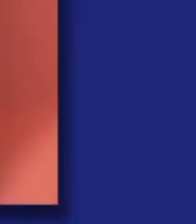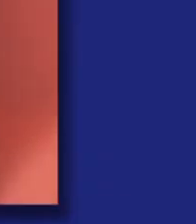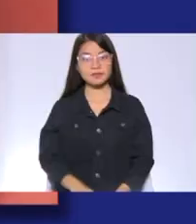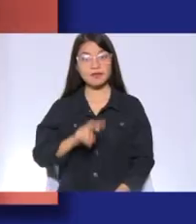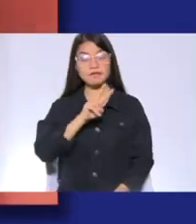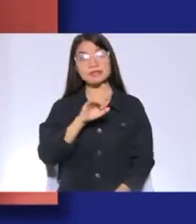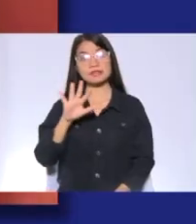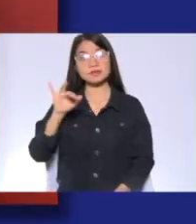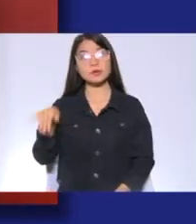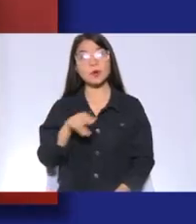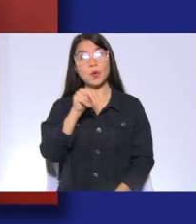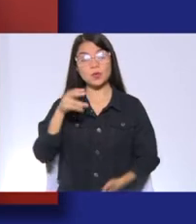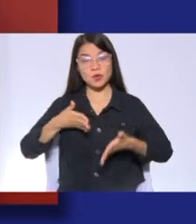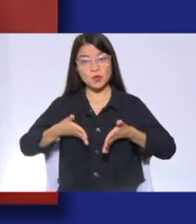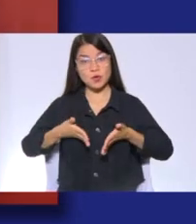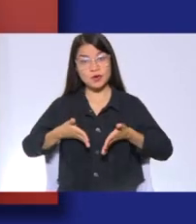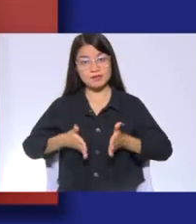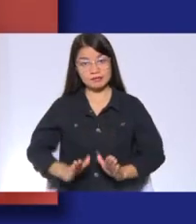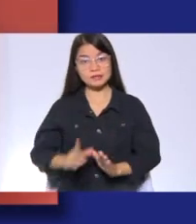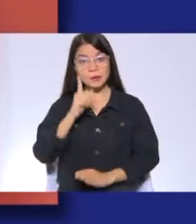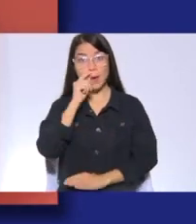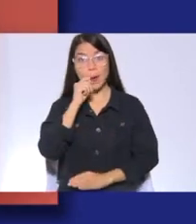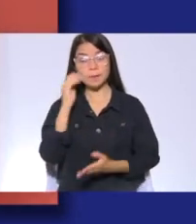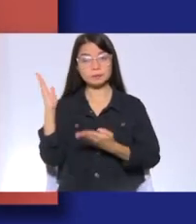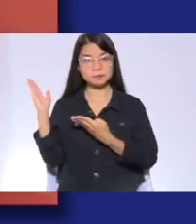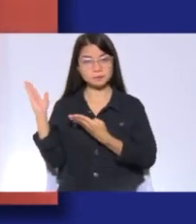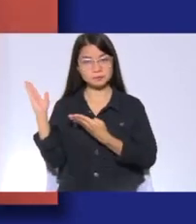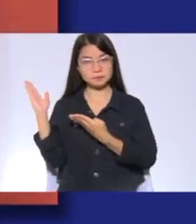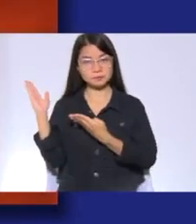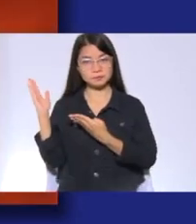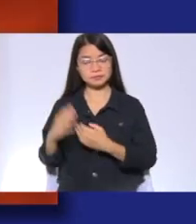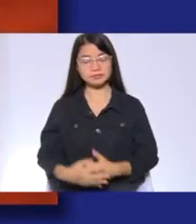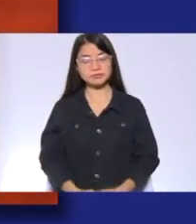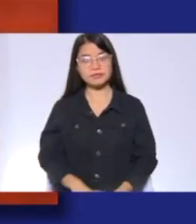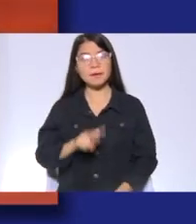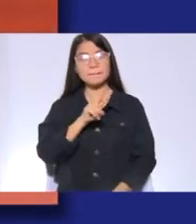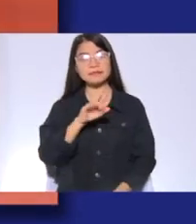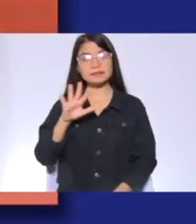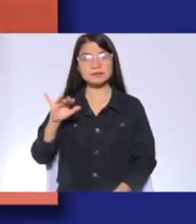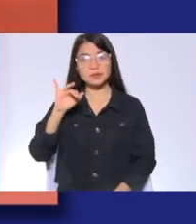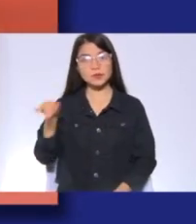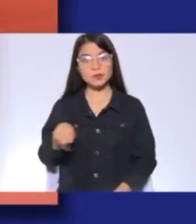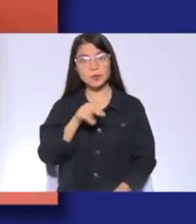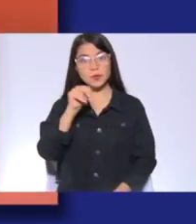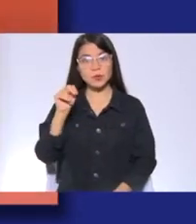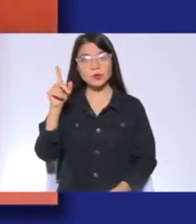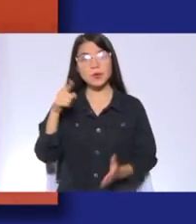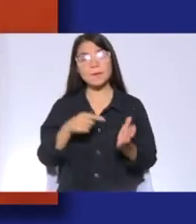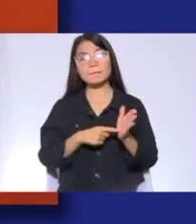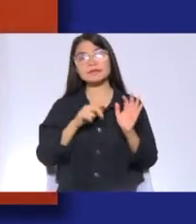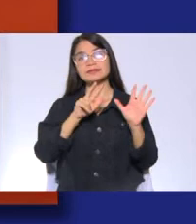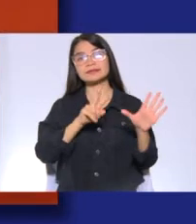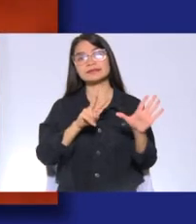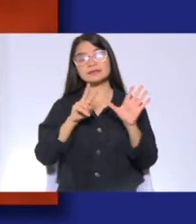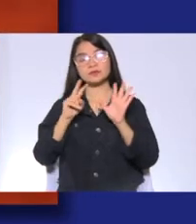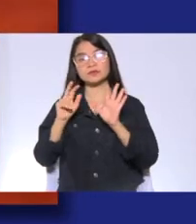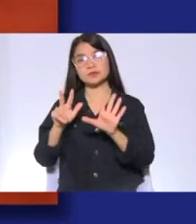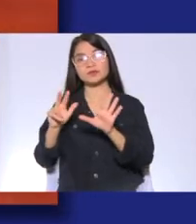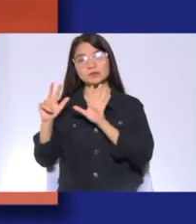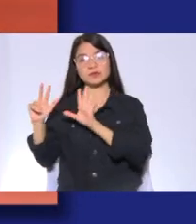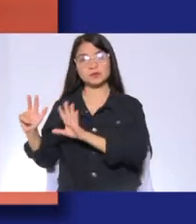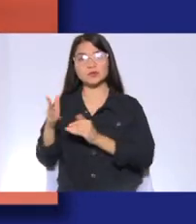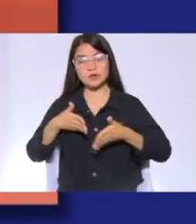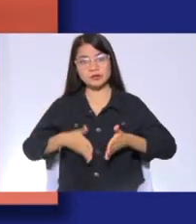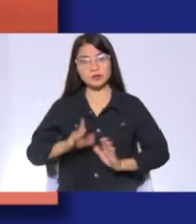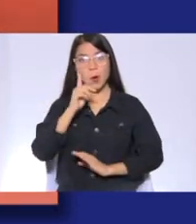El 25 de junio de 1788 nació